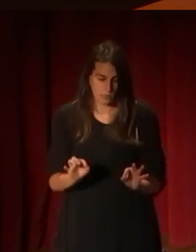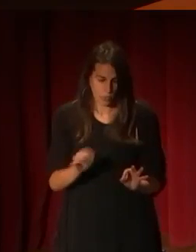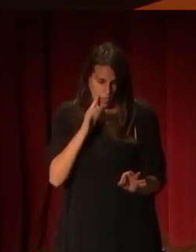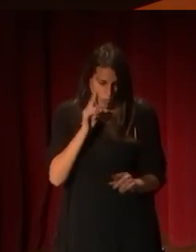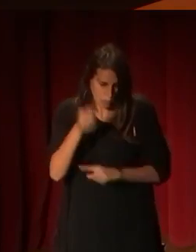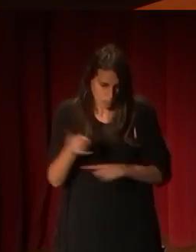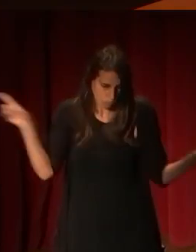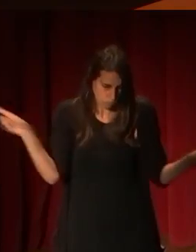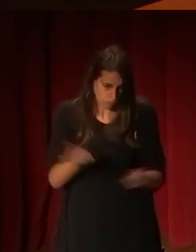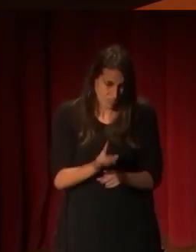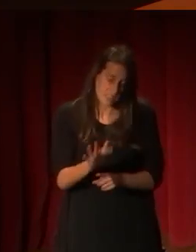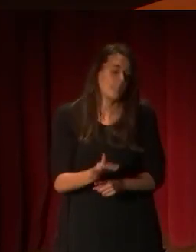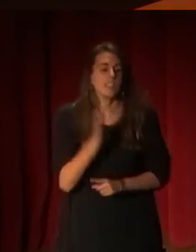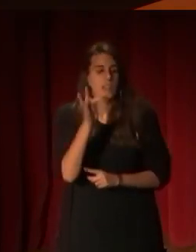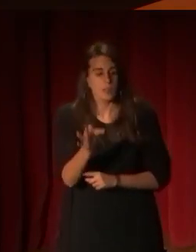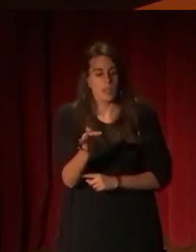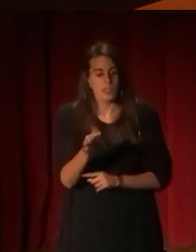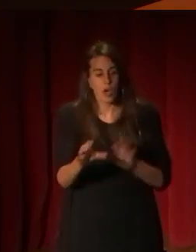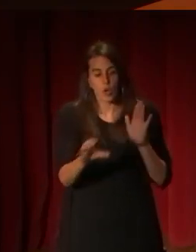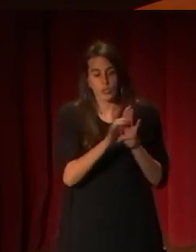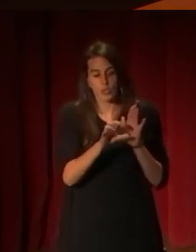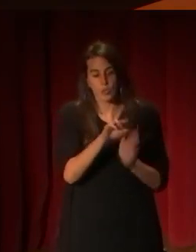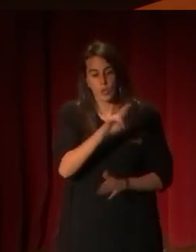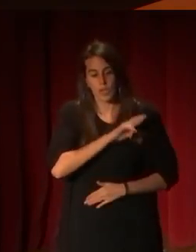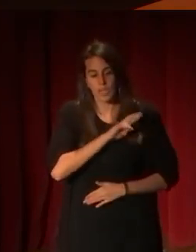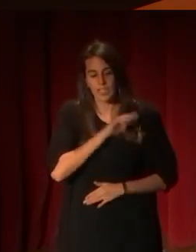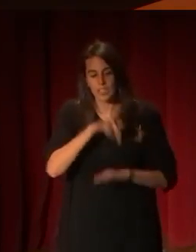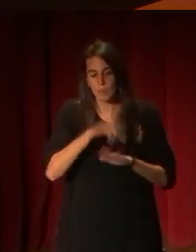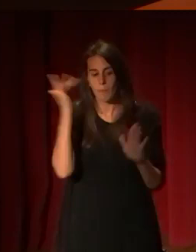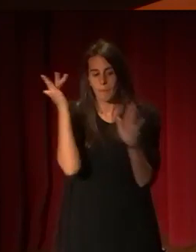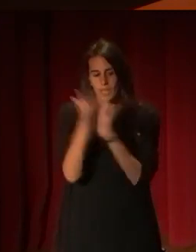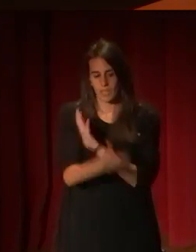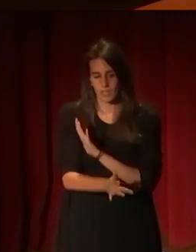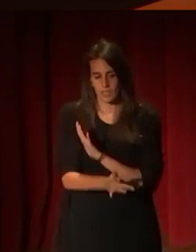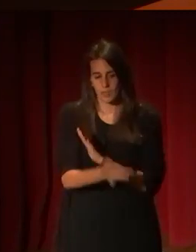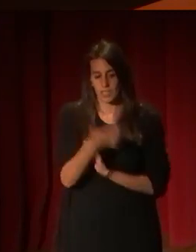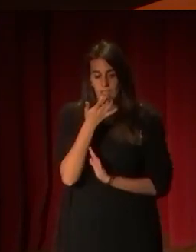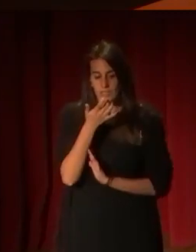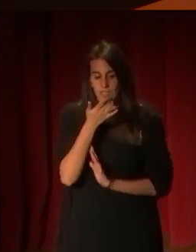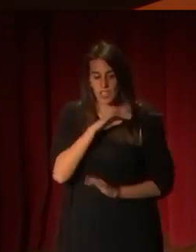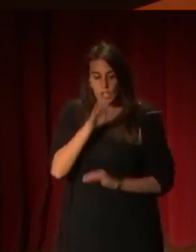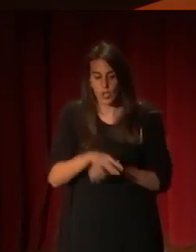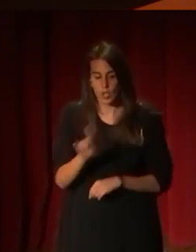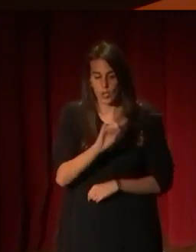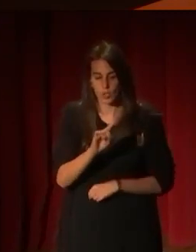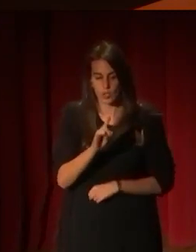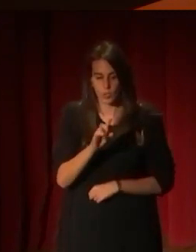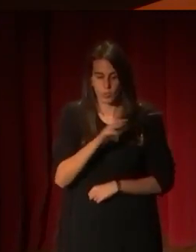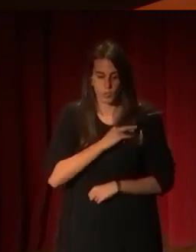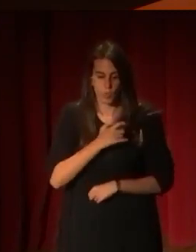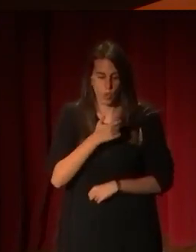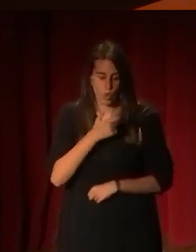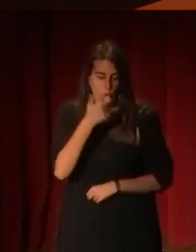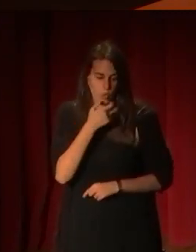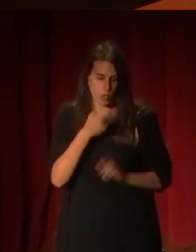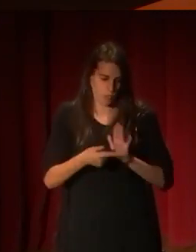sino que añade está nuestra constitución estará vigente perpetuamente bajo pena de excomunión bueno no